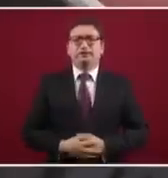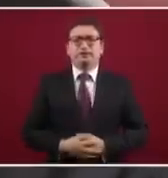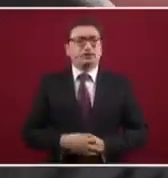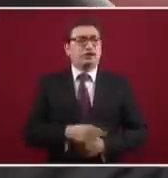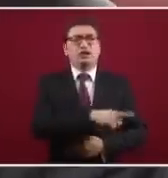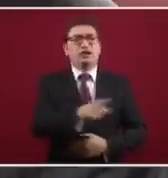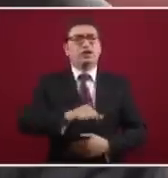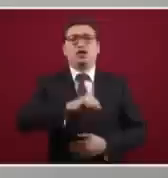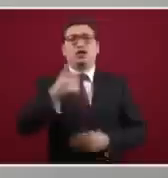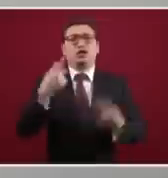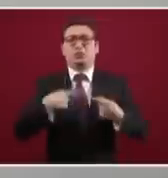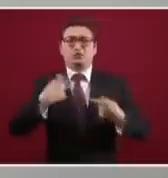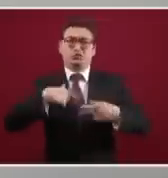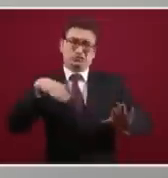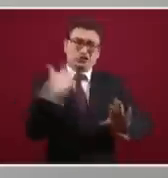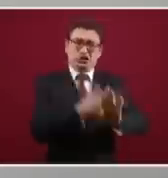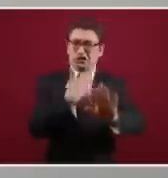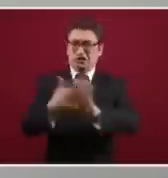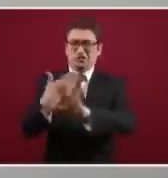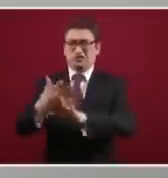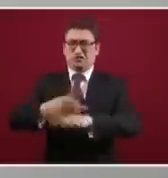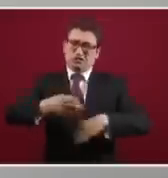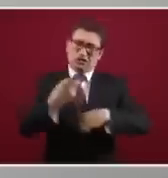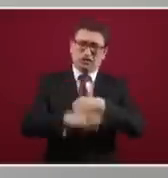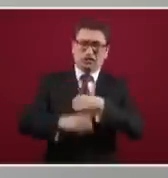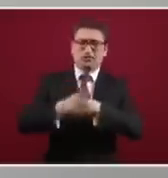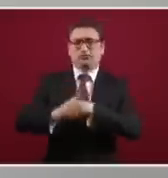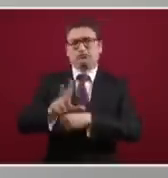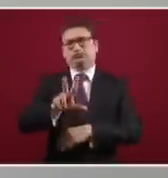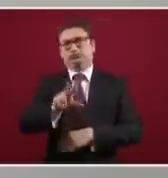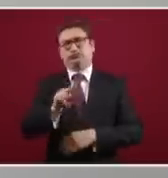dañar a nadie, sin agredir a nadie.